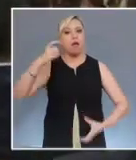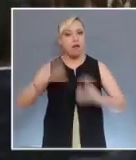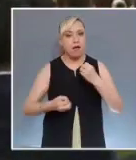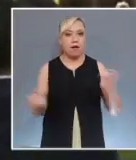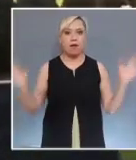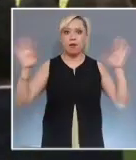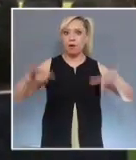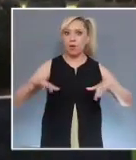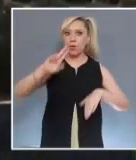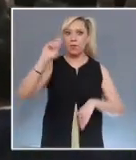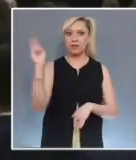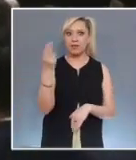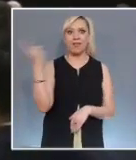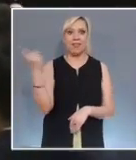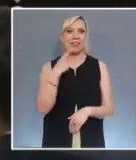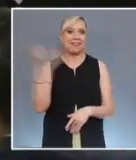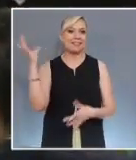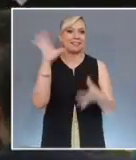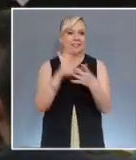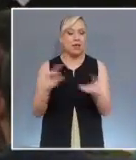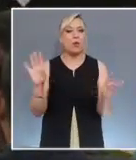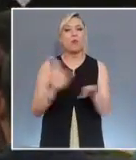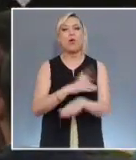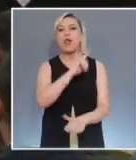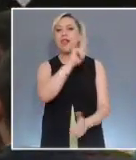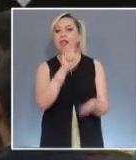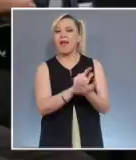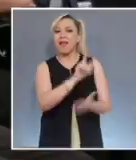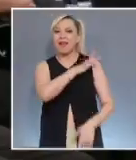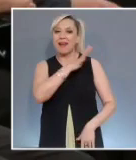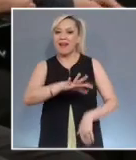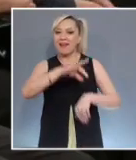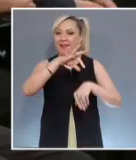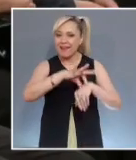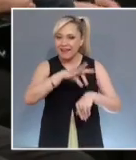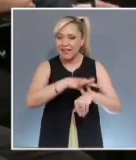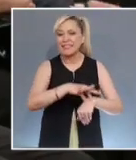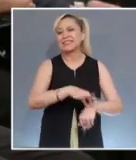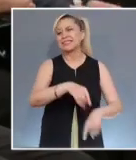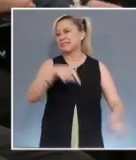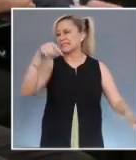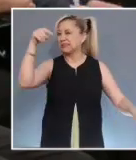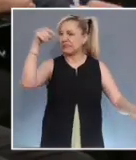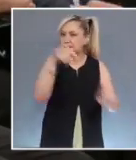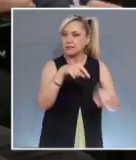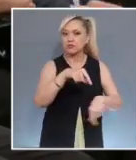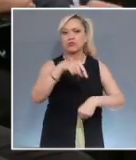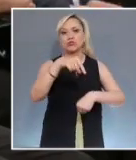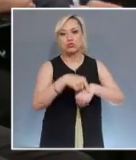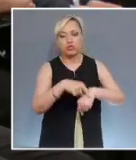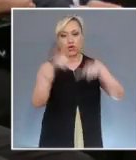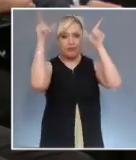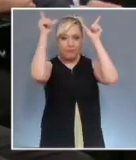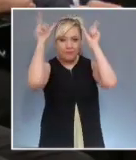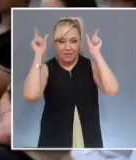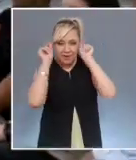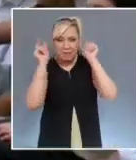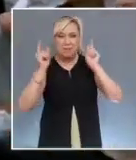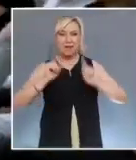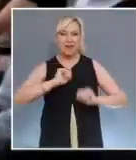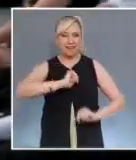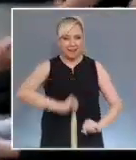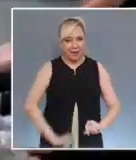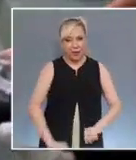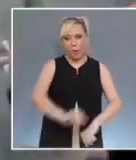invalidar disposiciones de la Ley General de Salud que facultaban al personal médico y de enfer del Sistema Nacional de salud